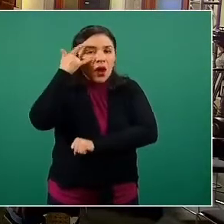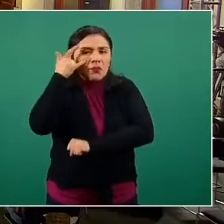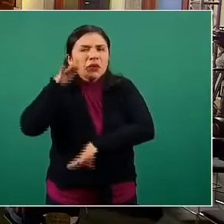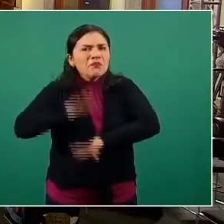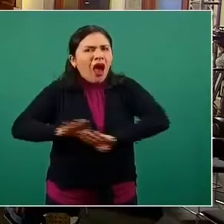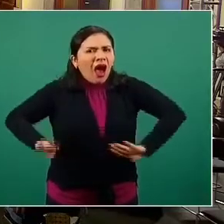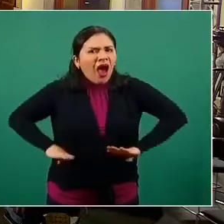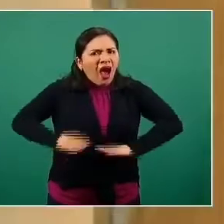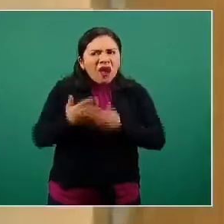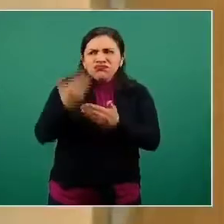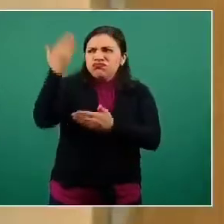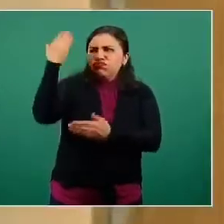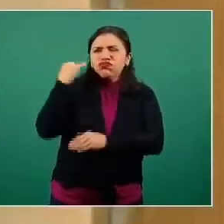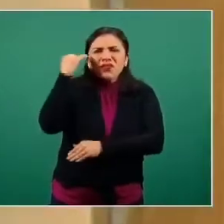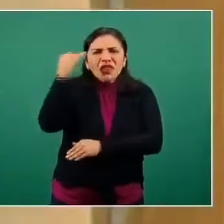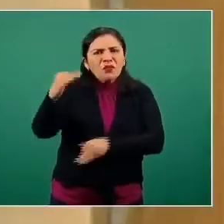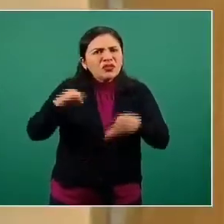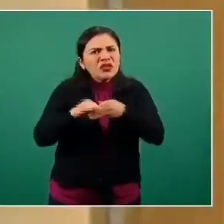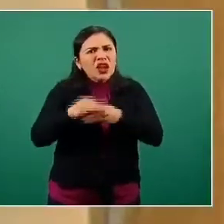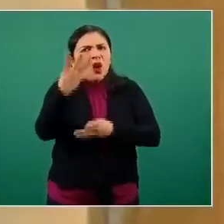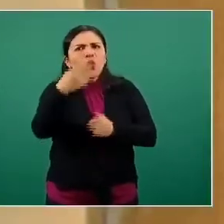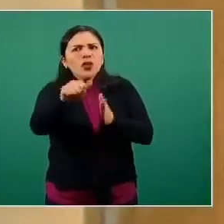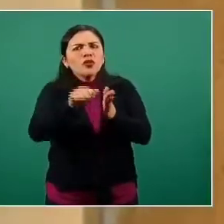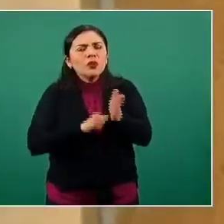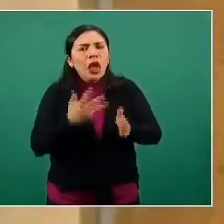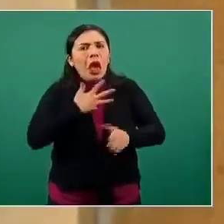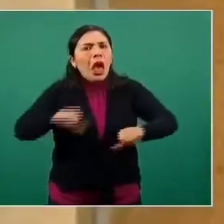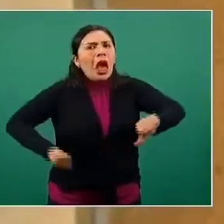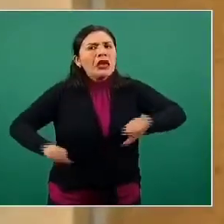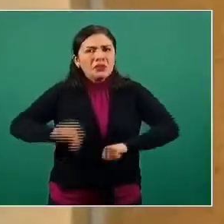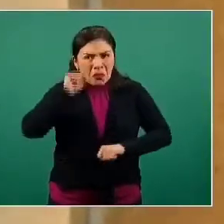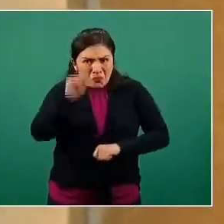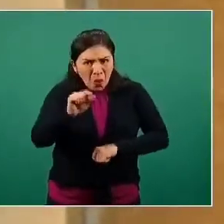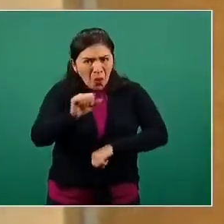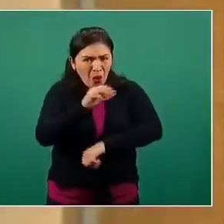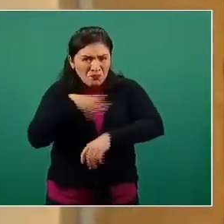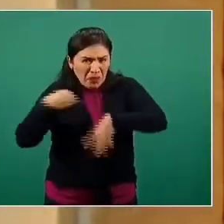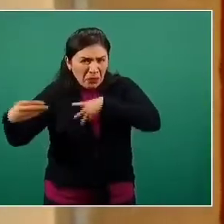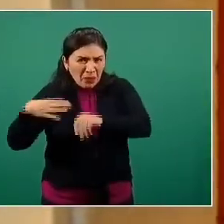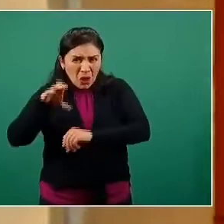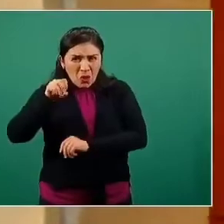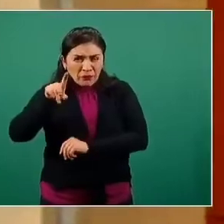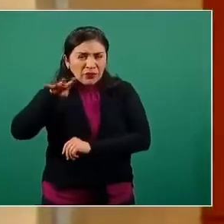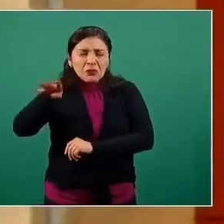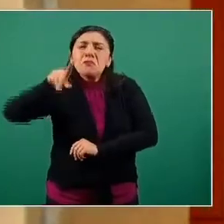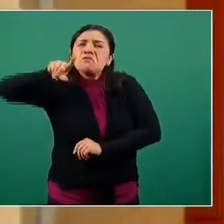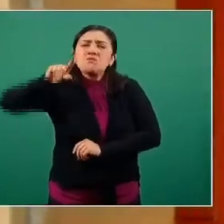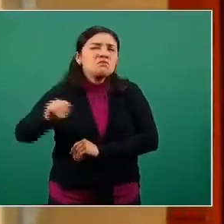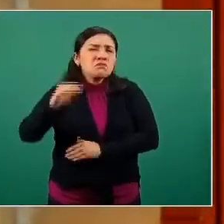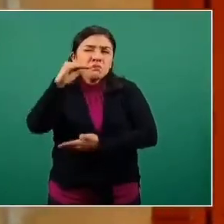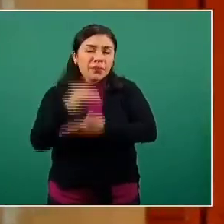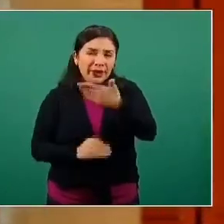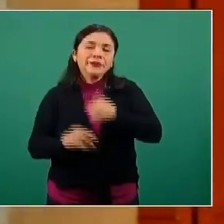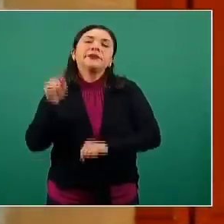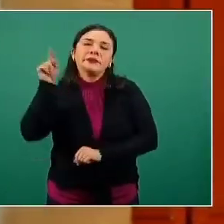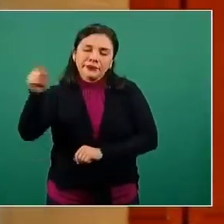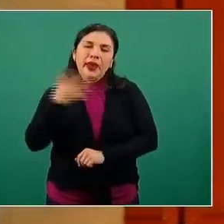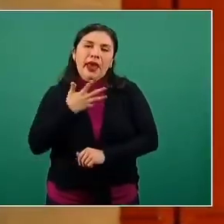se ha mantenido por casi 4 meses con actividad mínima de la epidemia de COVID-19. La siguiente.